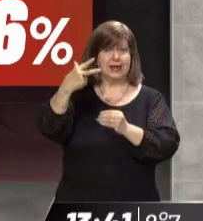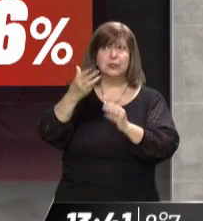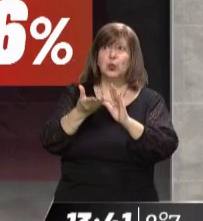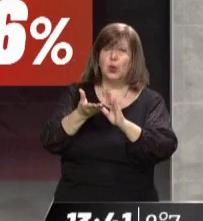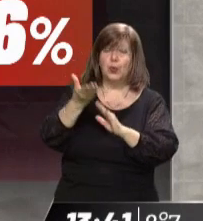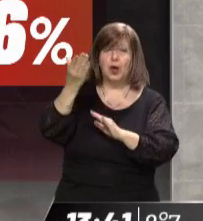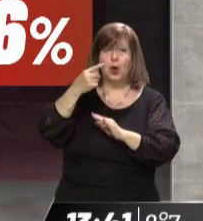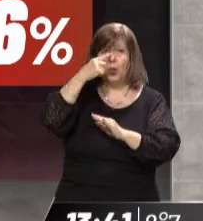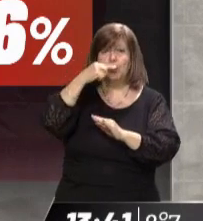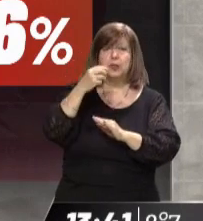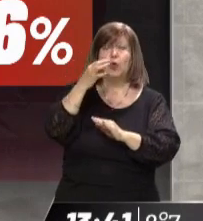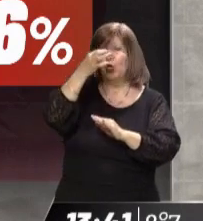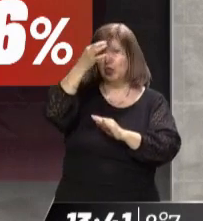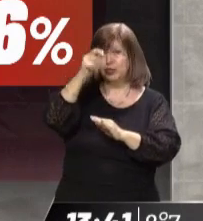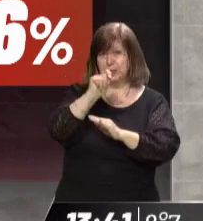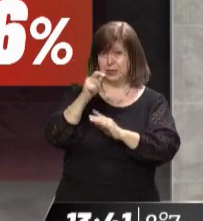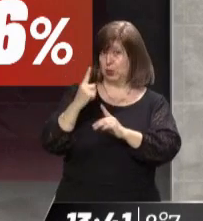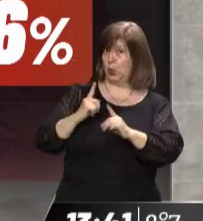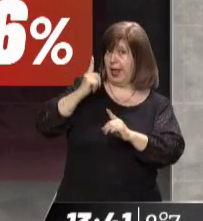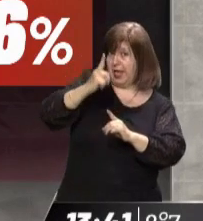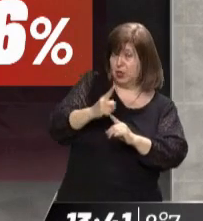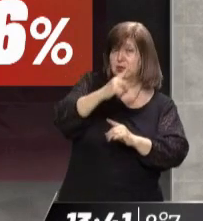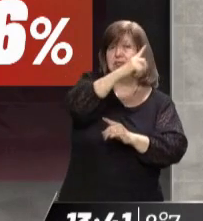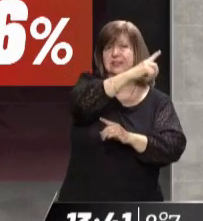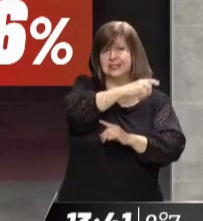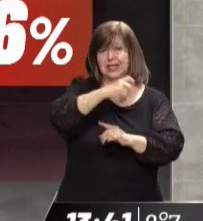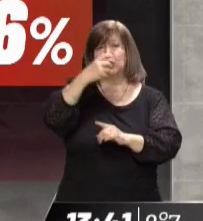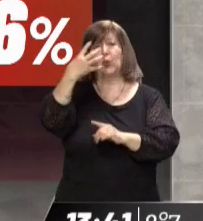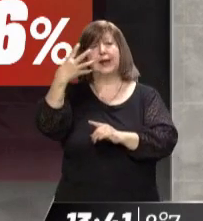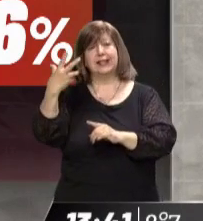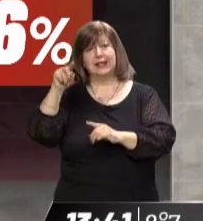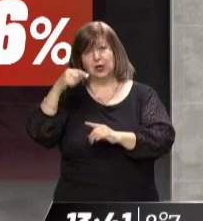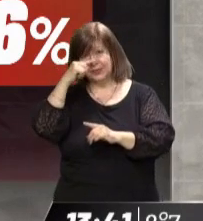78,93% y en los últimos 12 meses del